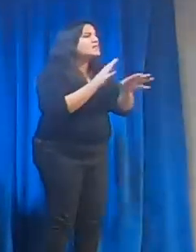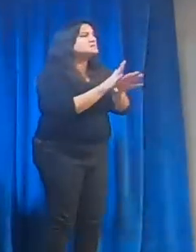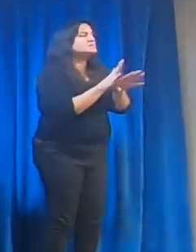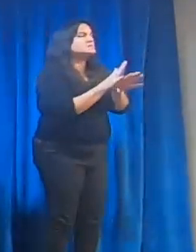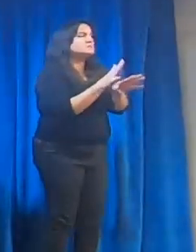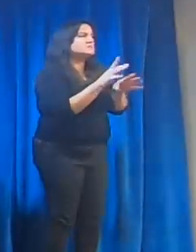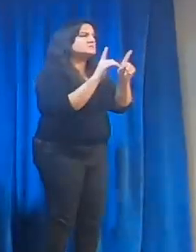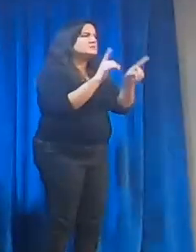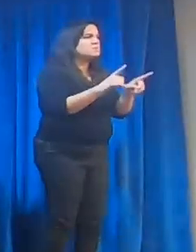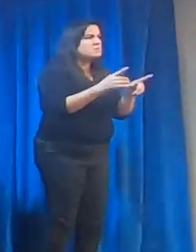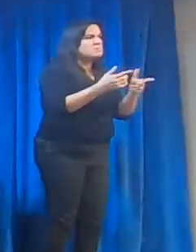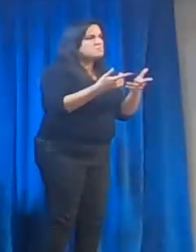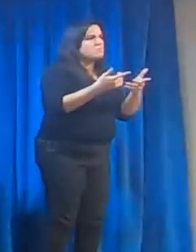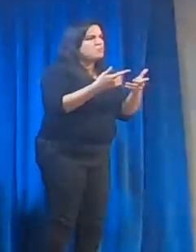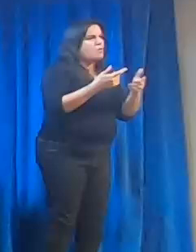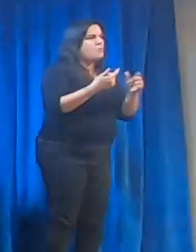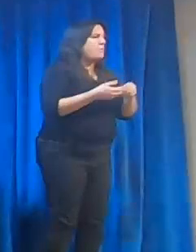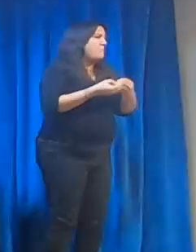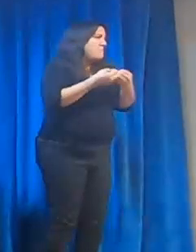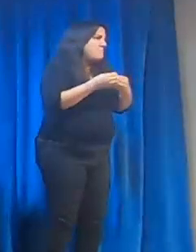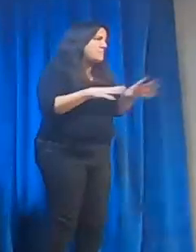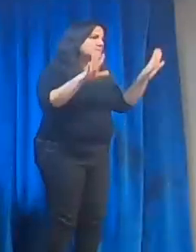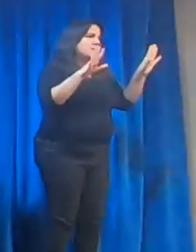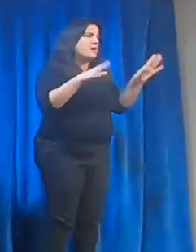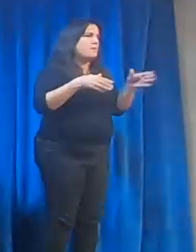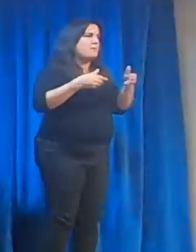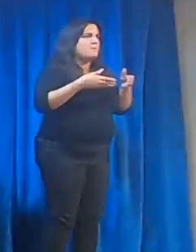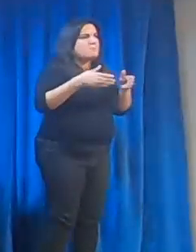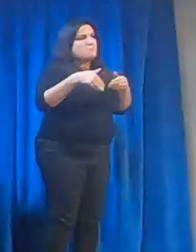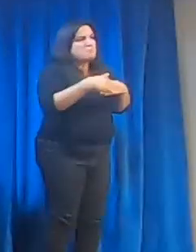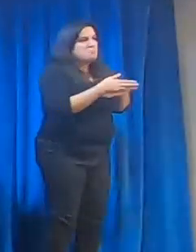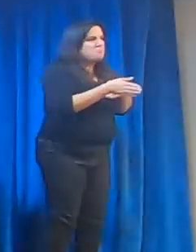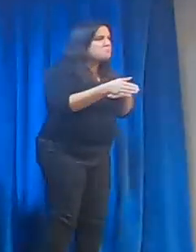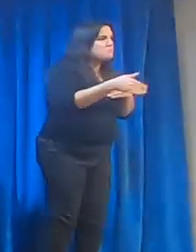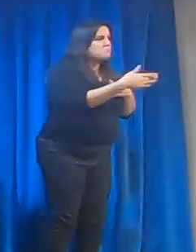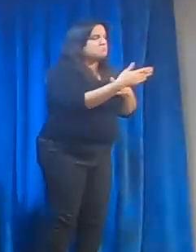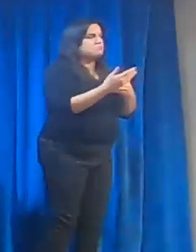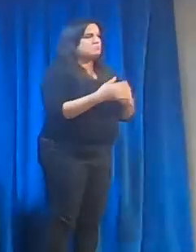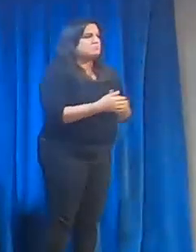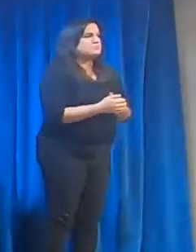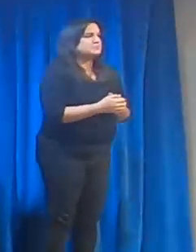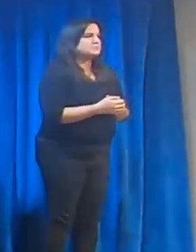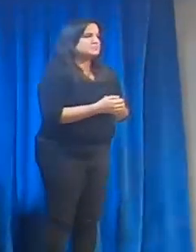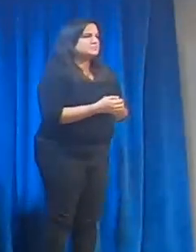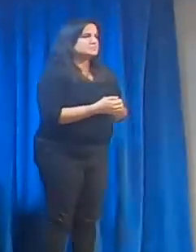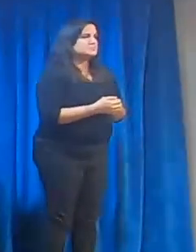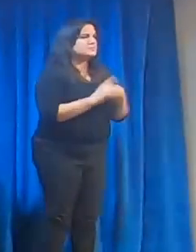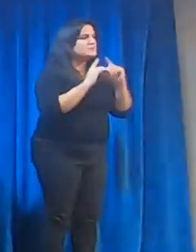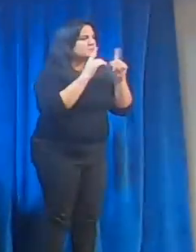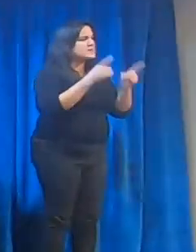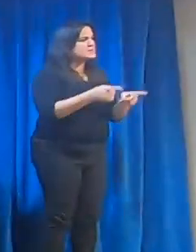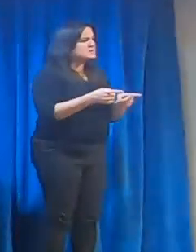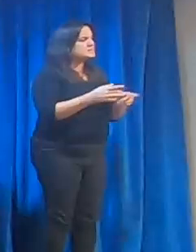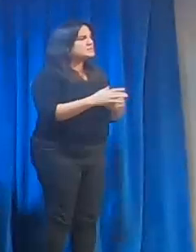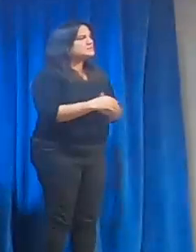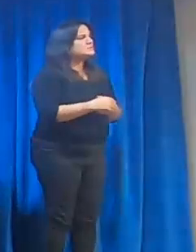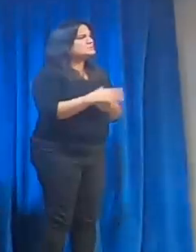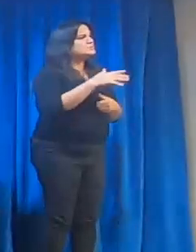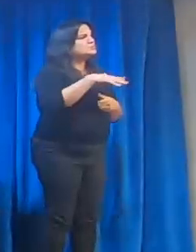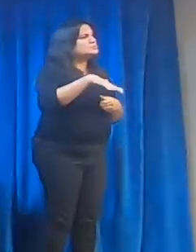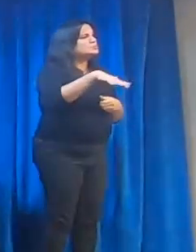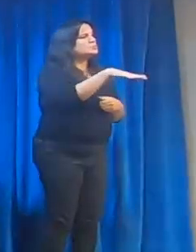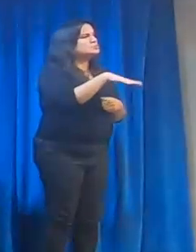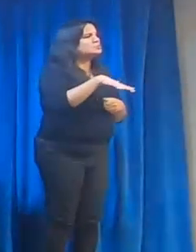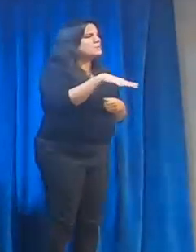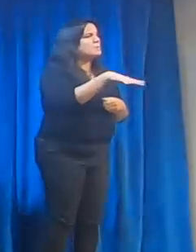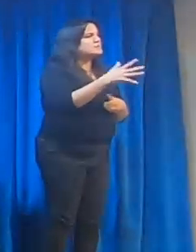eso. Que se largaban a asociar de alguna manera, ¿no? También un espacio para